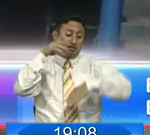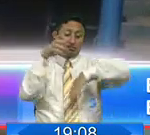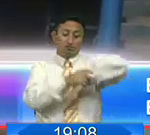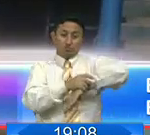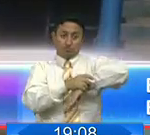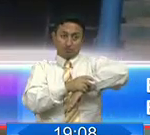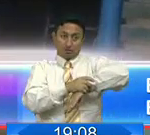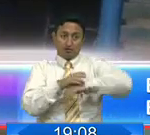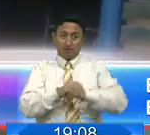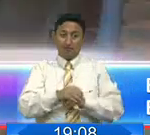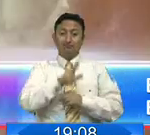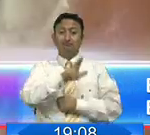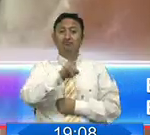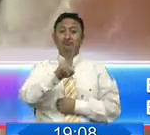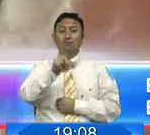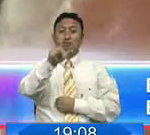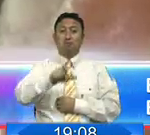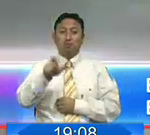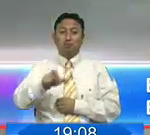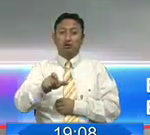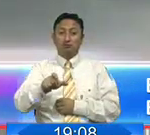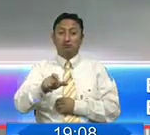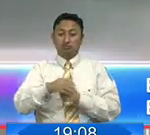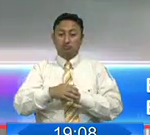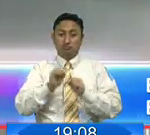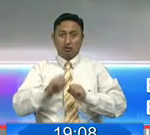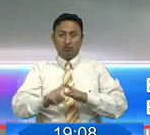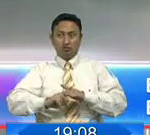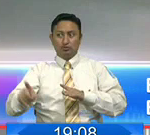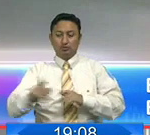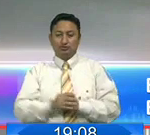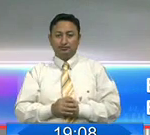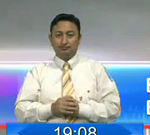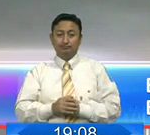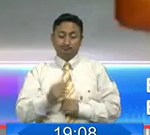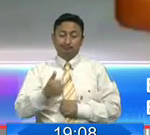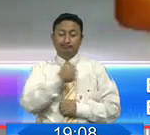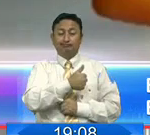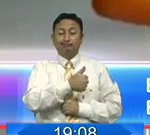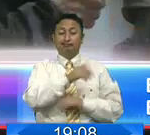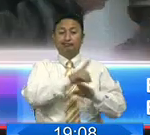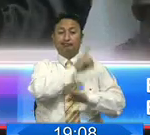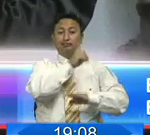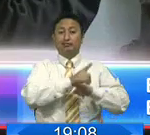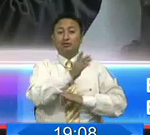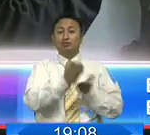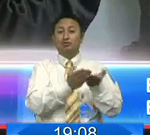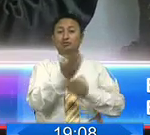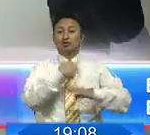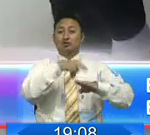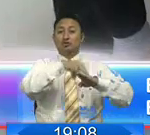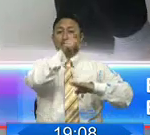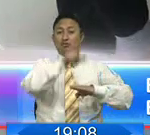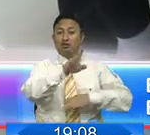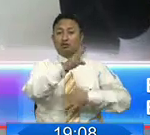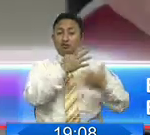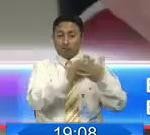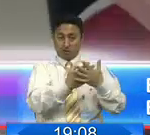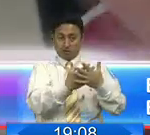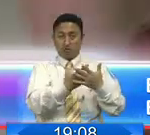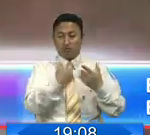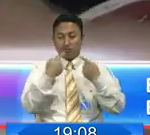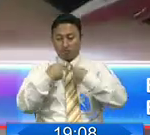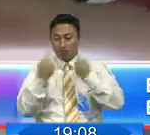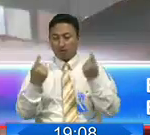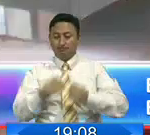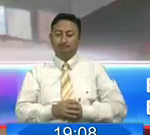violentados, solo 32 personas han logrado evadir la justicia. Así lo anunció el director del Servicio Nacional de Atención Integral a Personas Privadas de